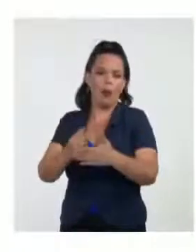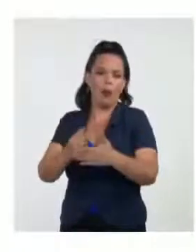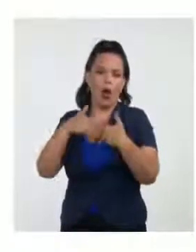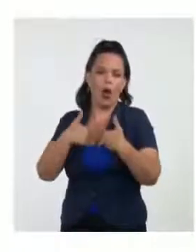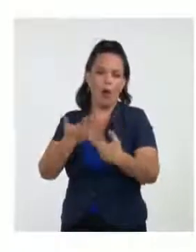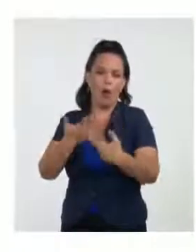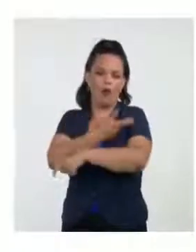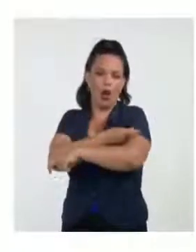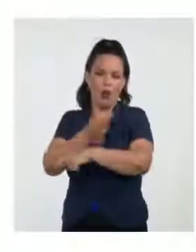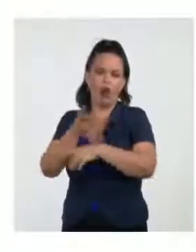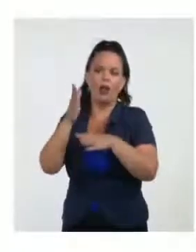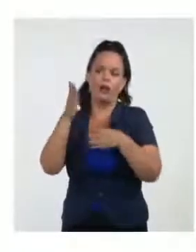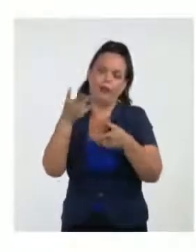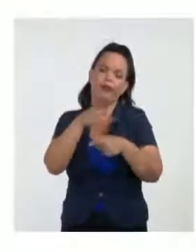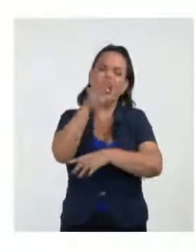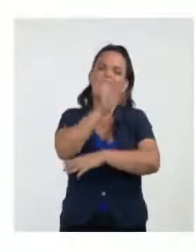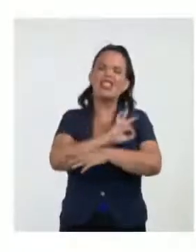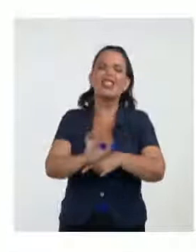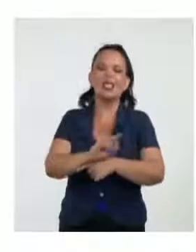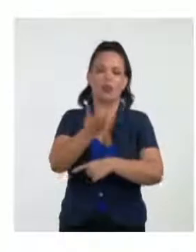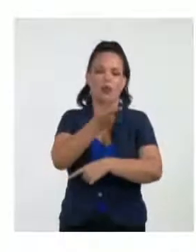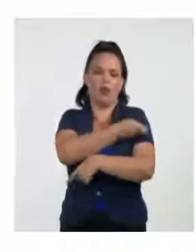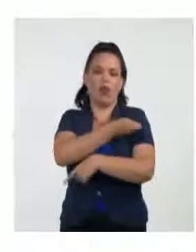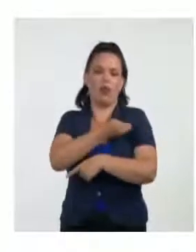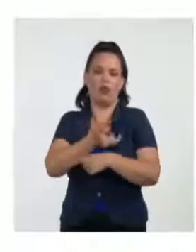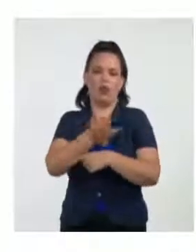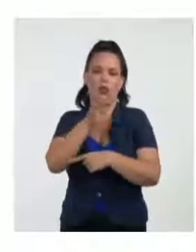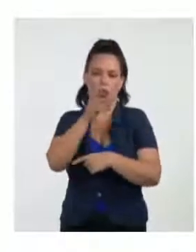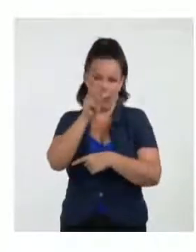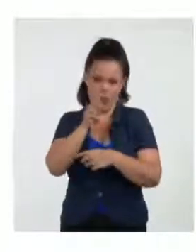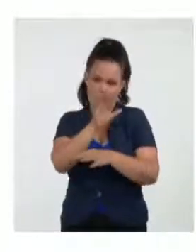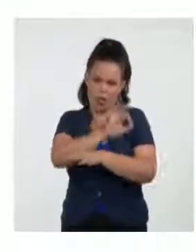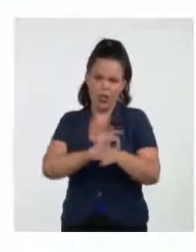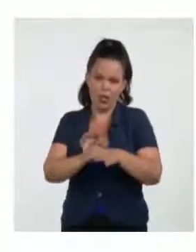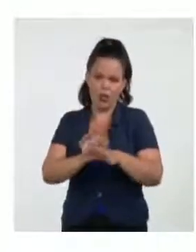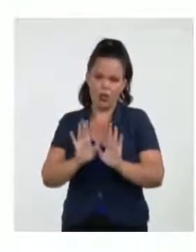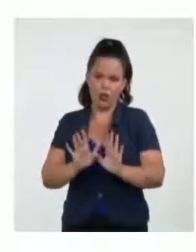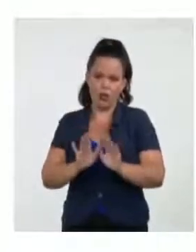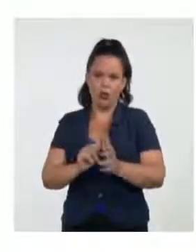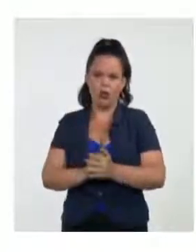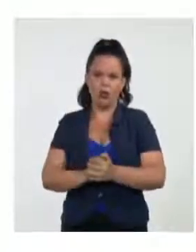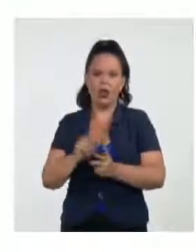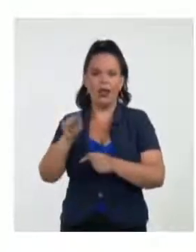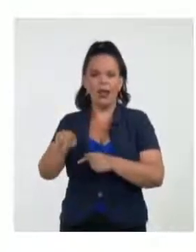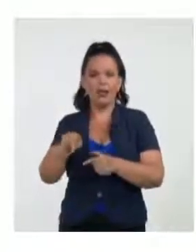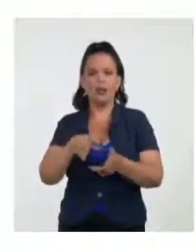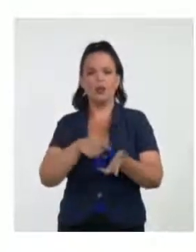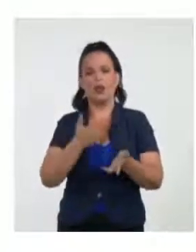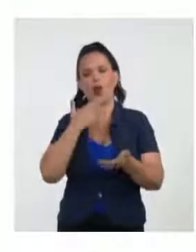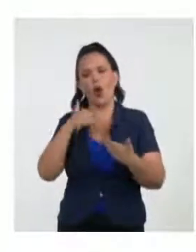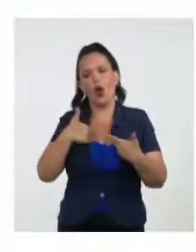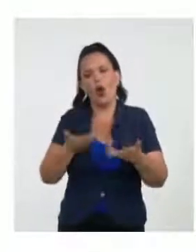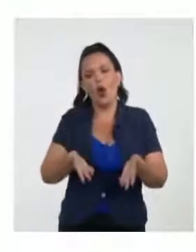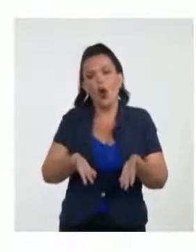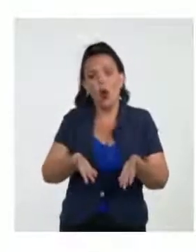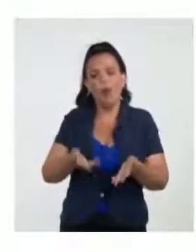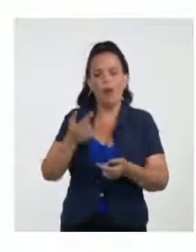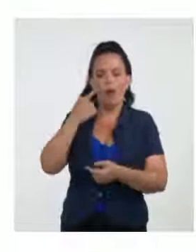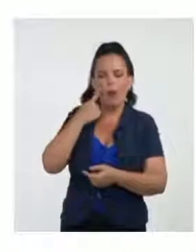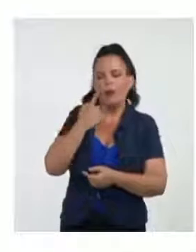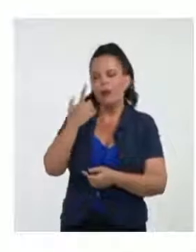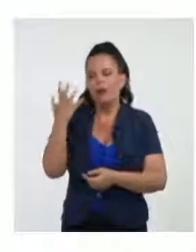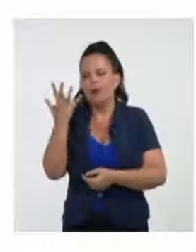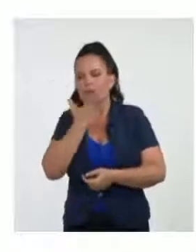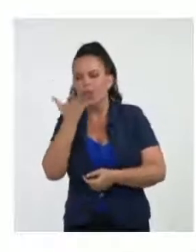vacunación que tiene el país, que permite entonces vacunar a las personas y darle una